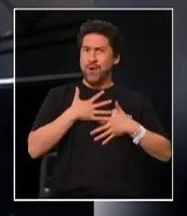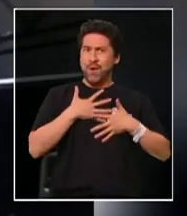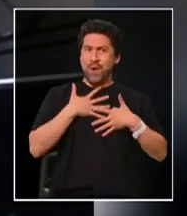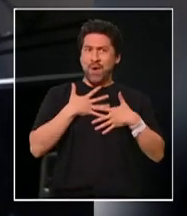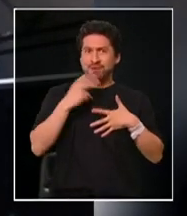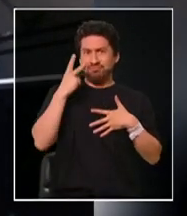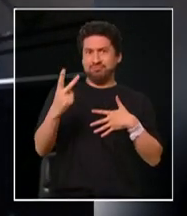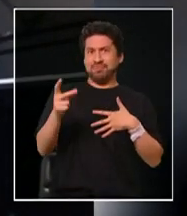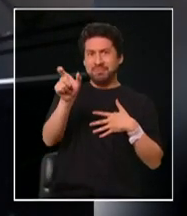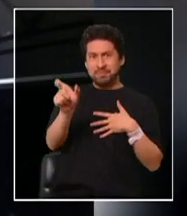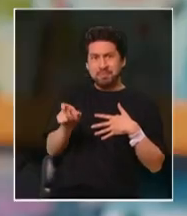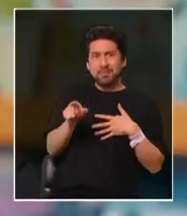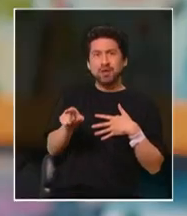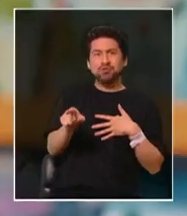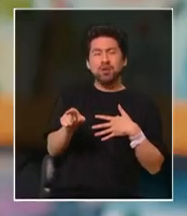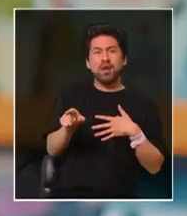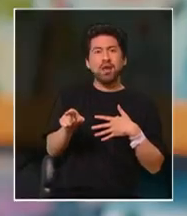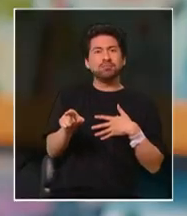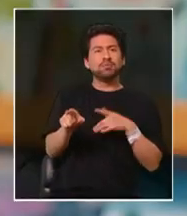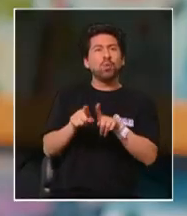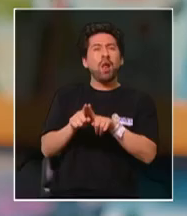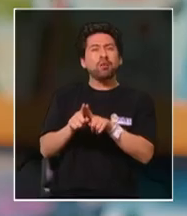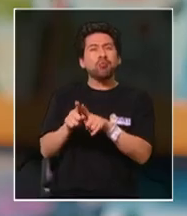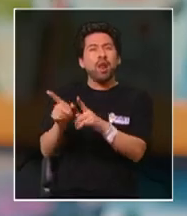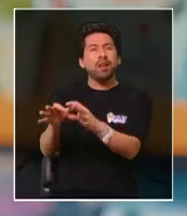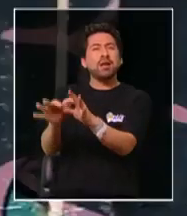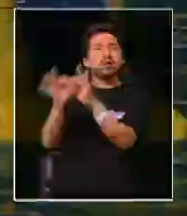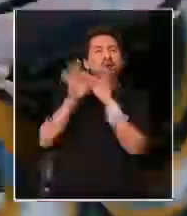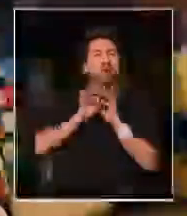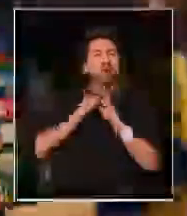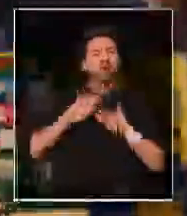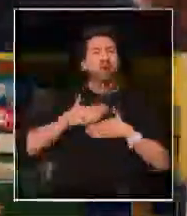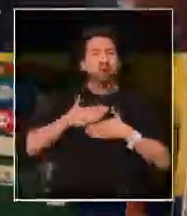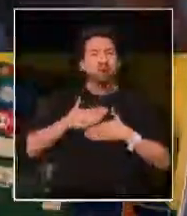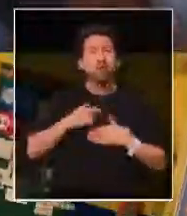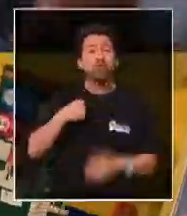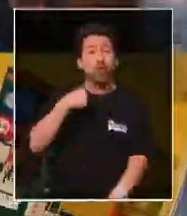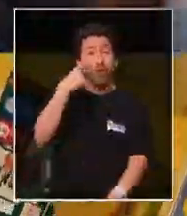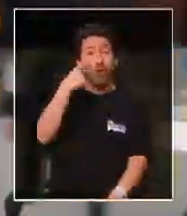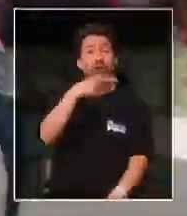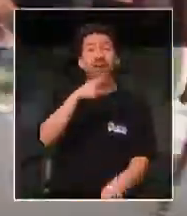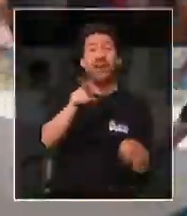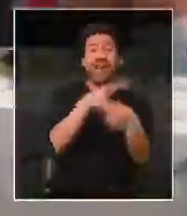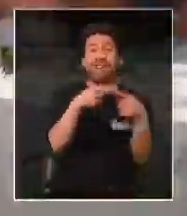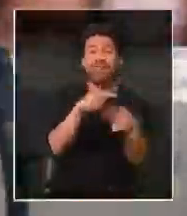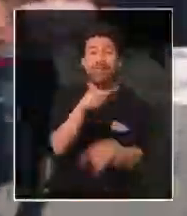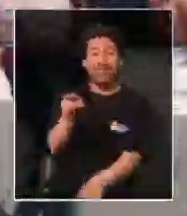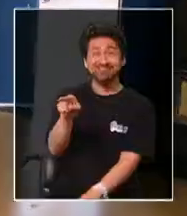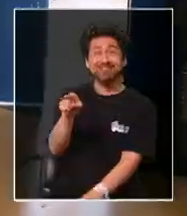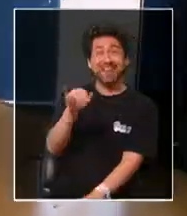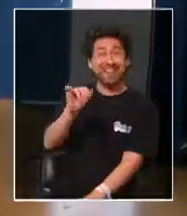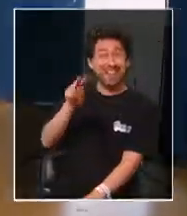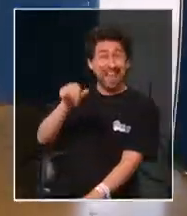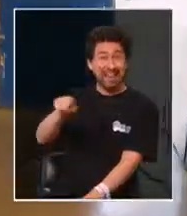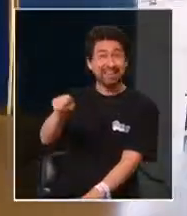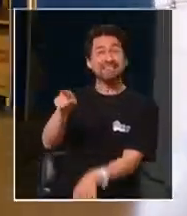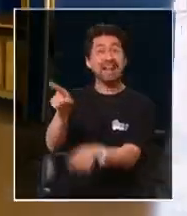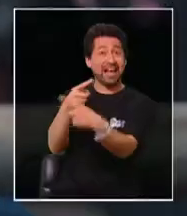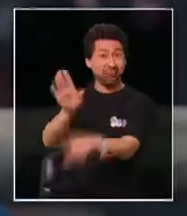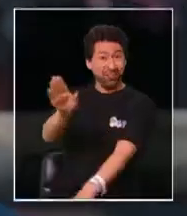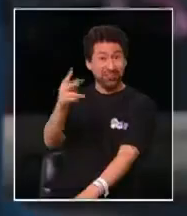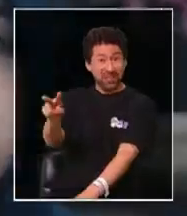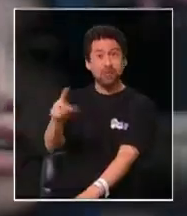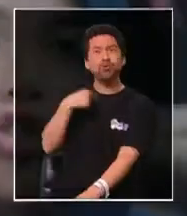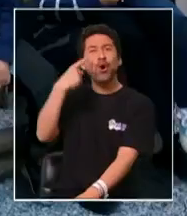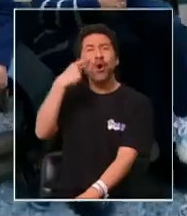que una persona te realmente aprecia lo que haces por él. Conozco la canción de Ian. Yo creo que